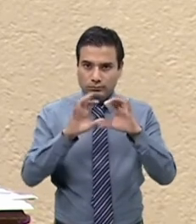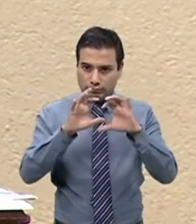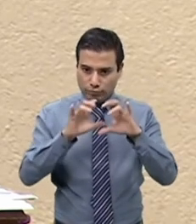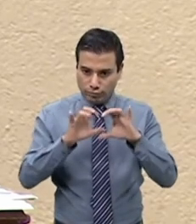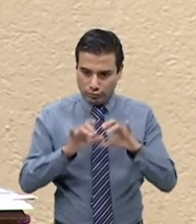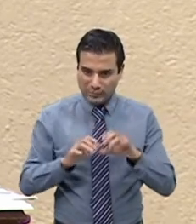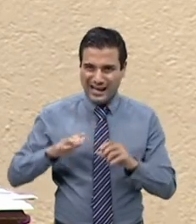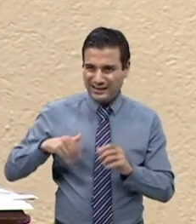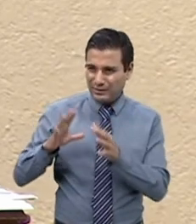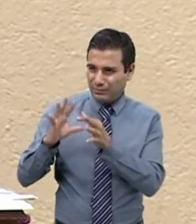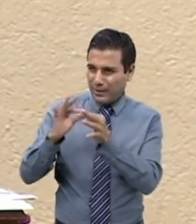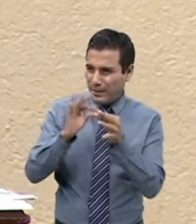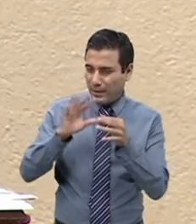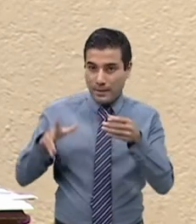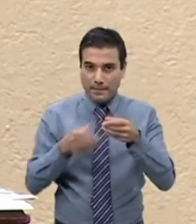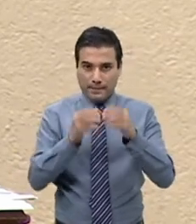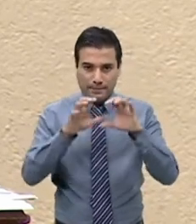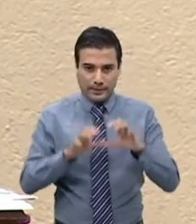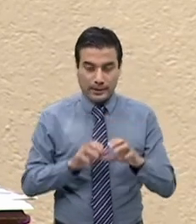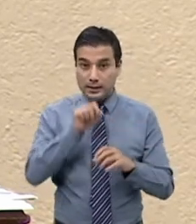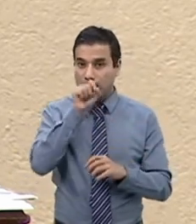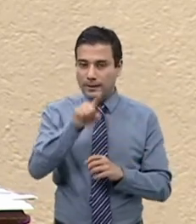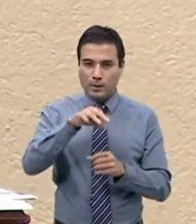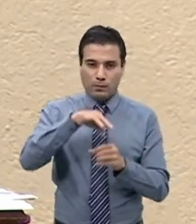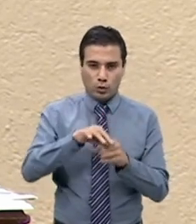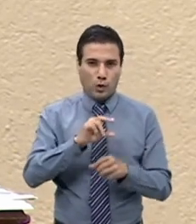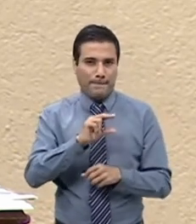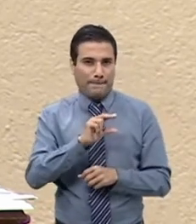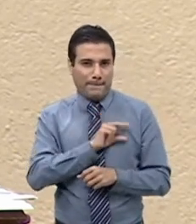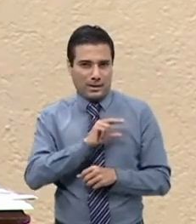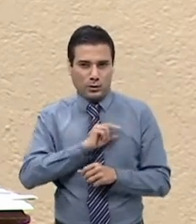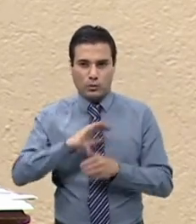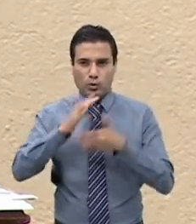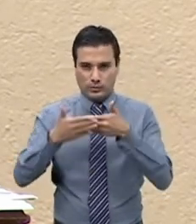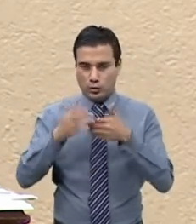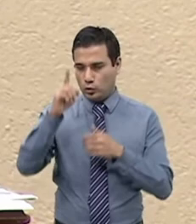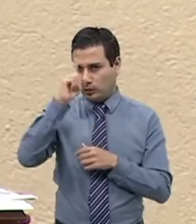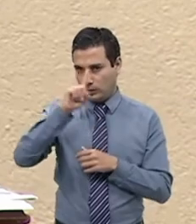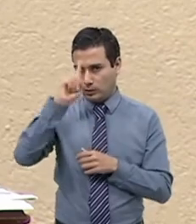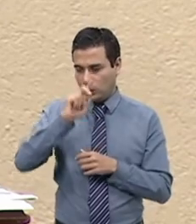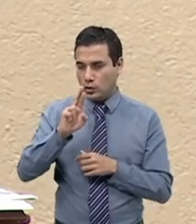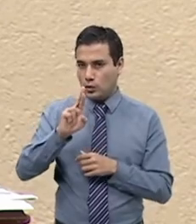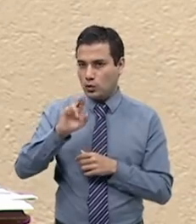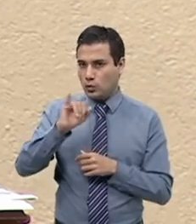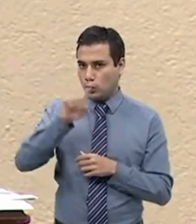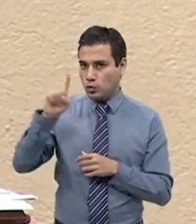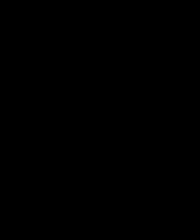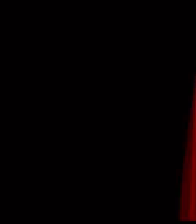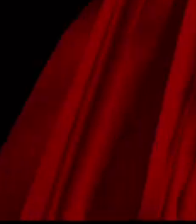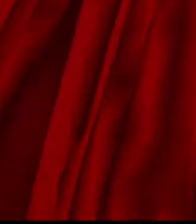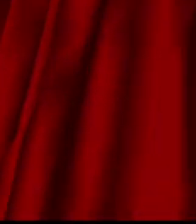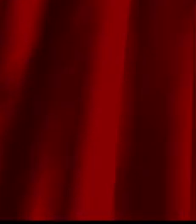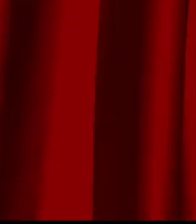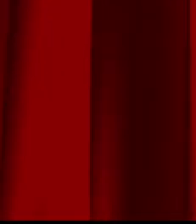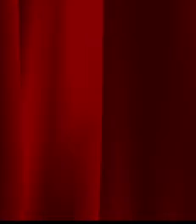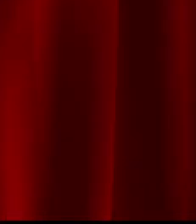con los argumentos expuestos se ha incorporado el voto particular que en su caso presente el consejero josé roberto ruiz